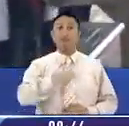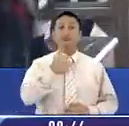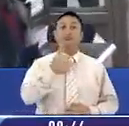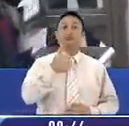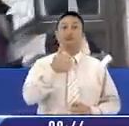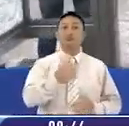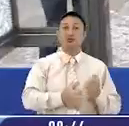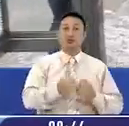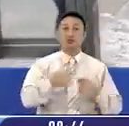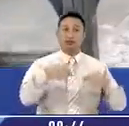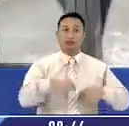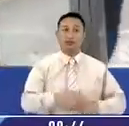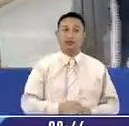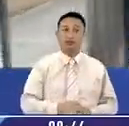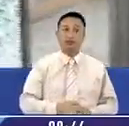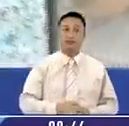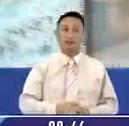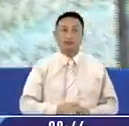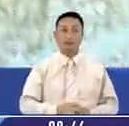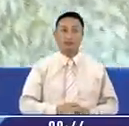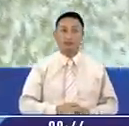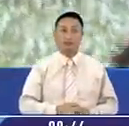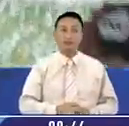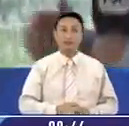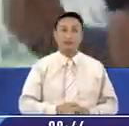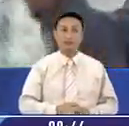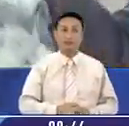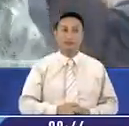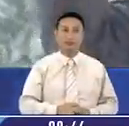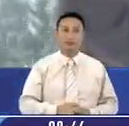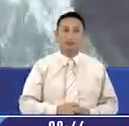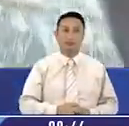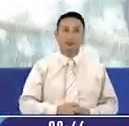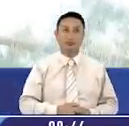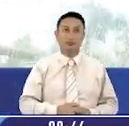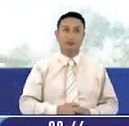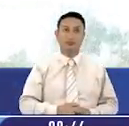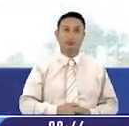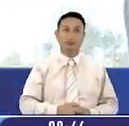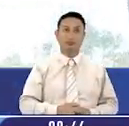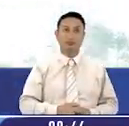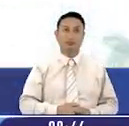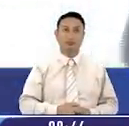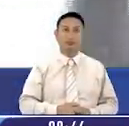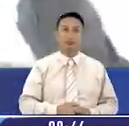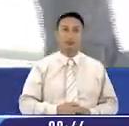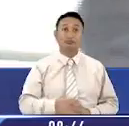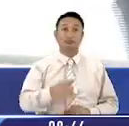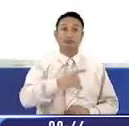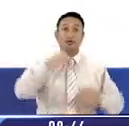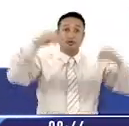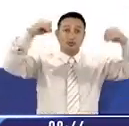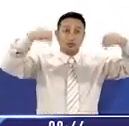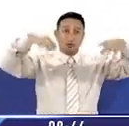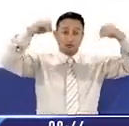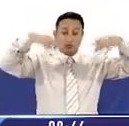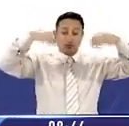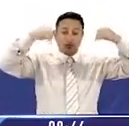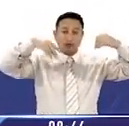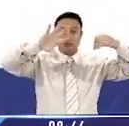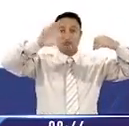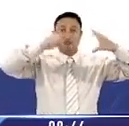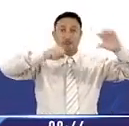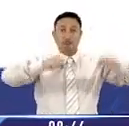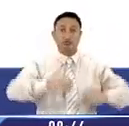mire. Voy a subirme aquí, acá, mire, observe usted cómo hasta los focos de las paradas se los roban, mire, aquí están